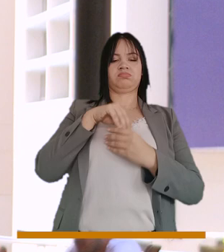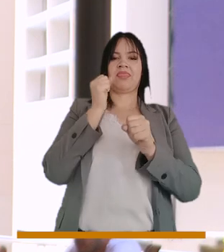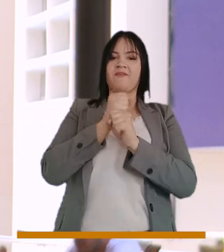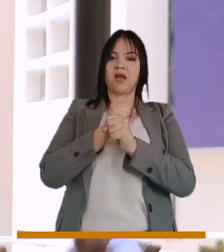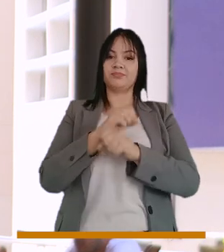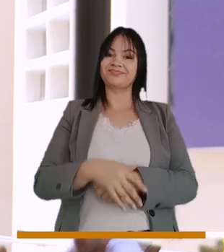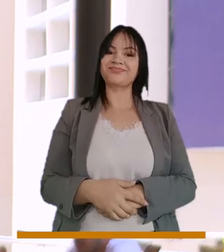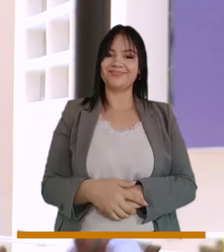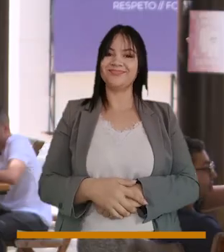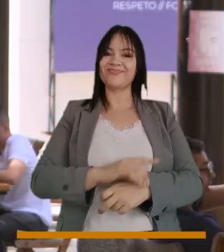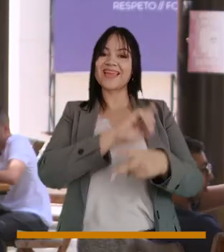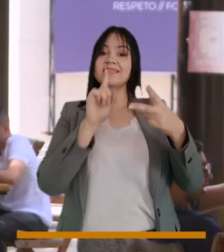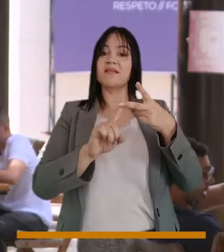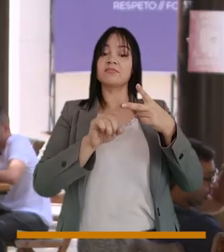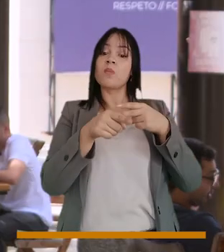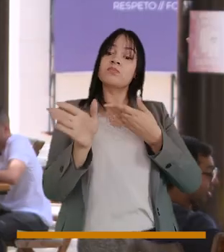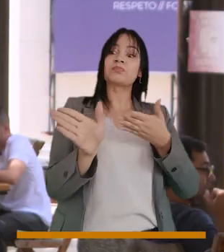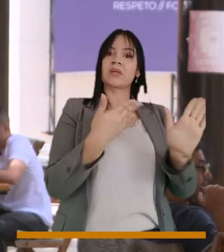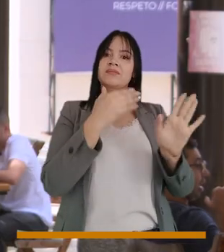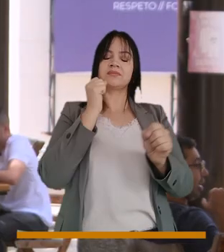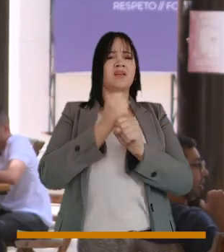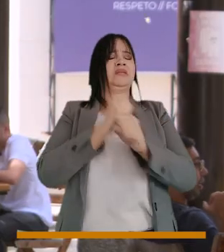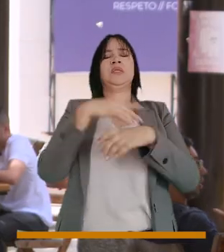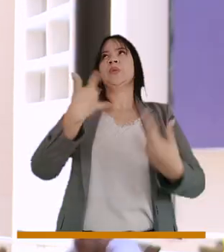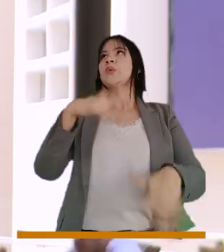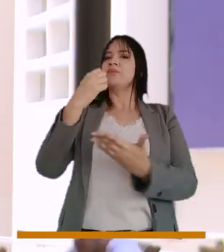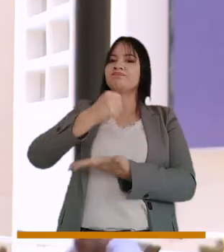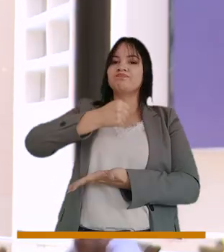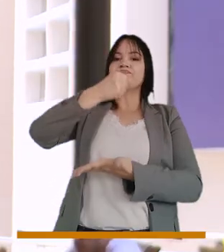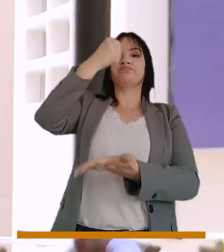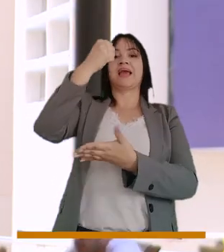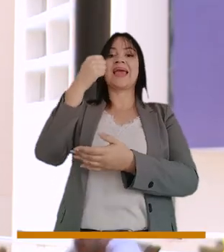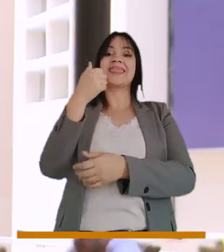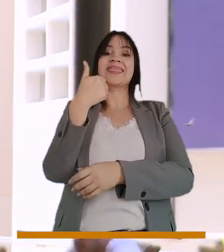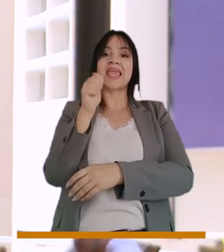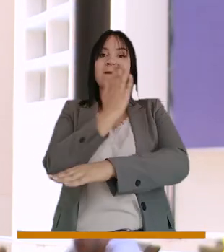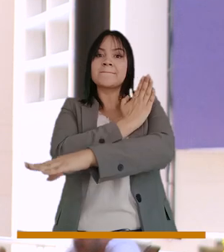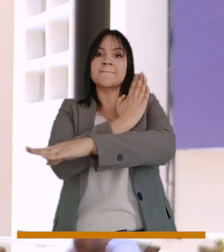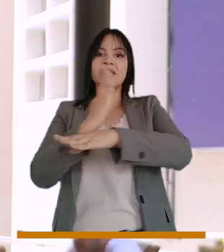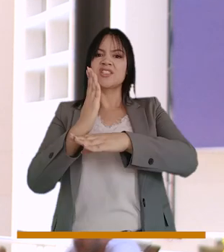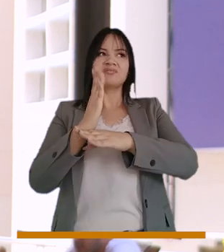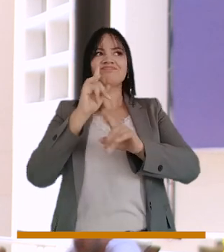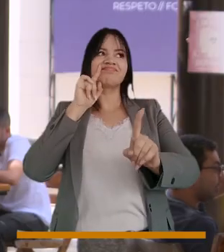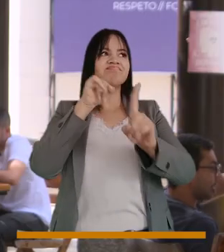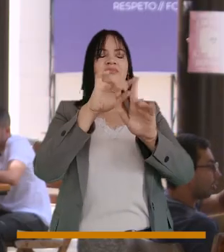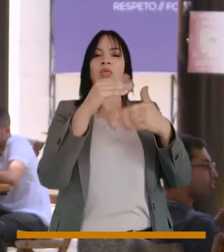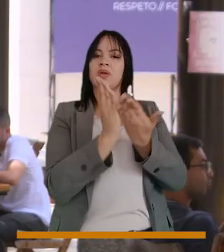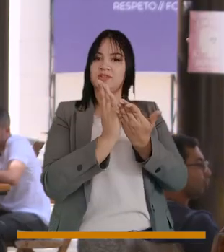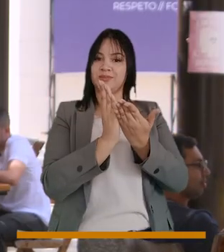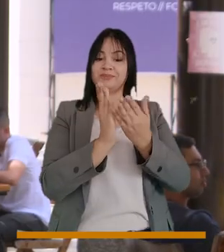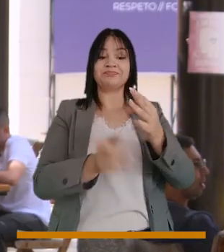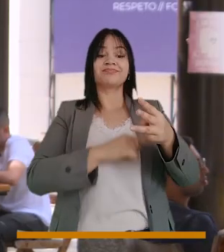Segundo, este plan de desarrollo hizo una inversión histórica de alrededor de 10 billones de pesos directamente para educación. Y